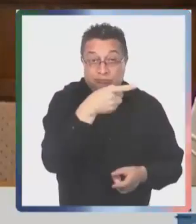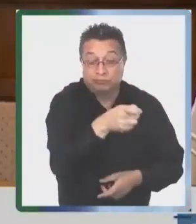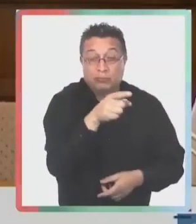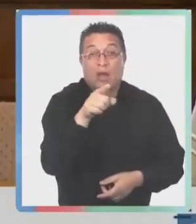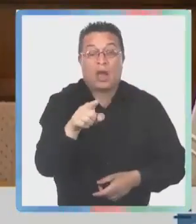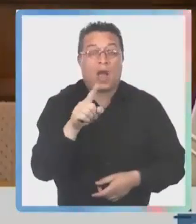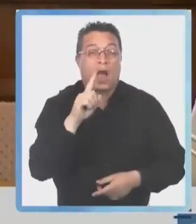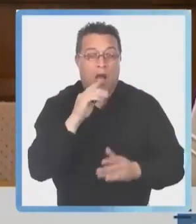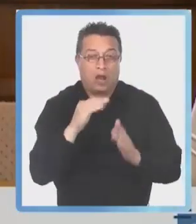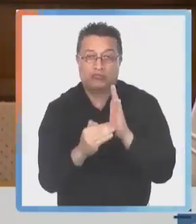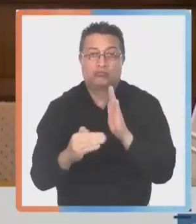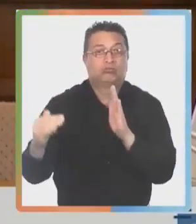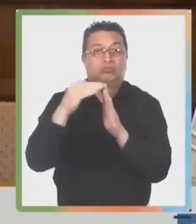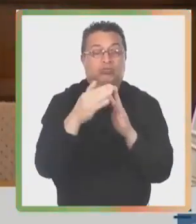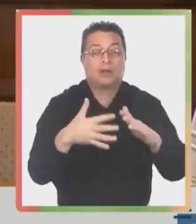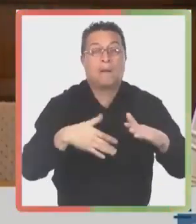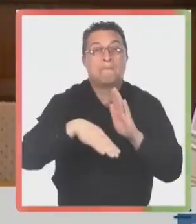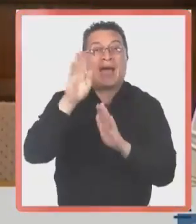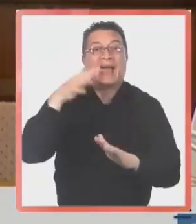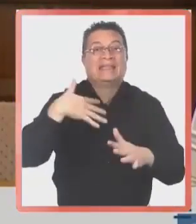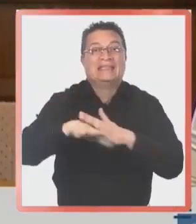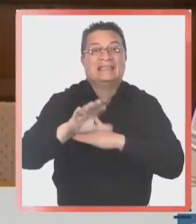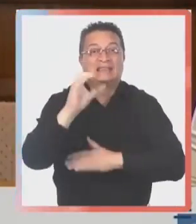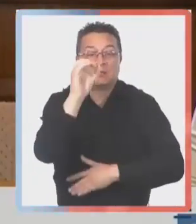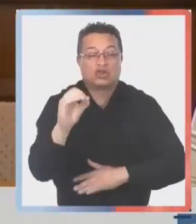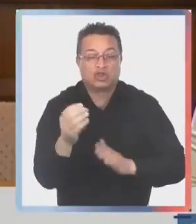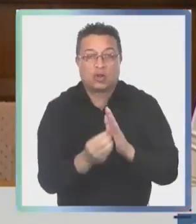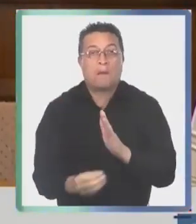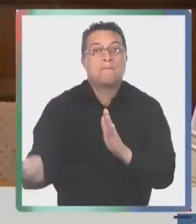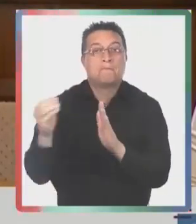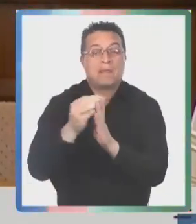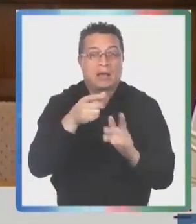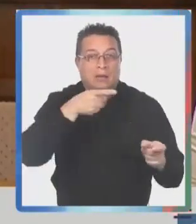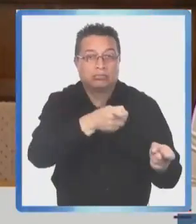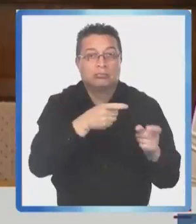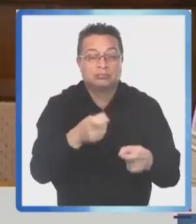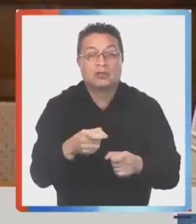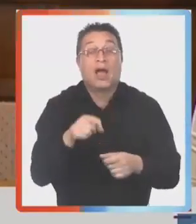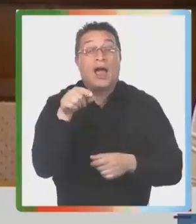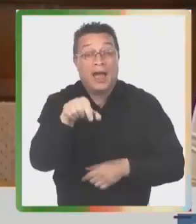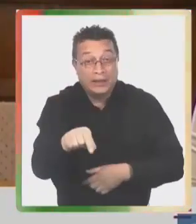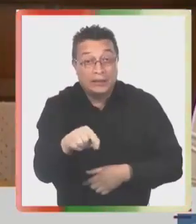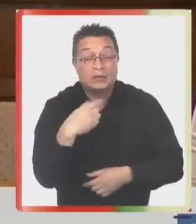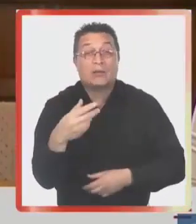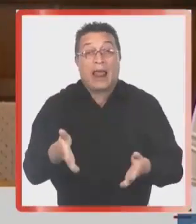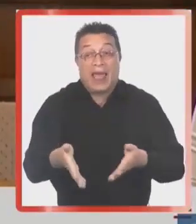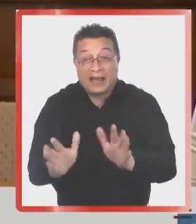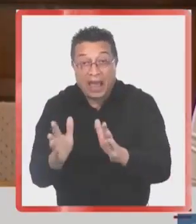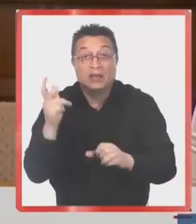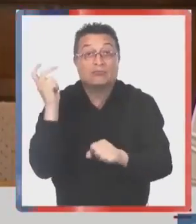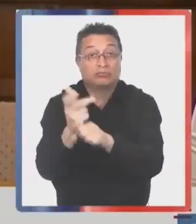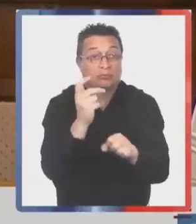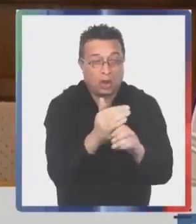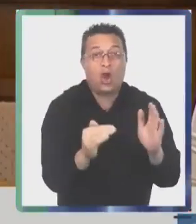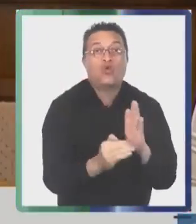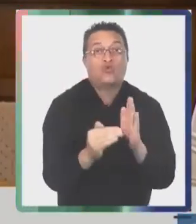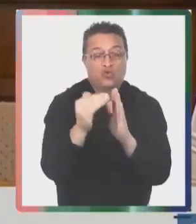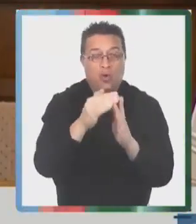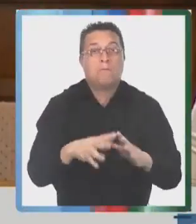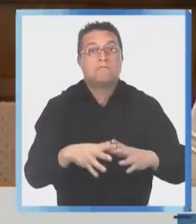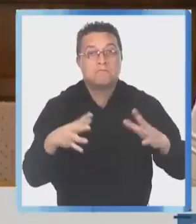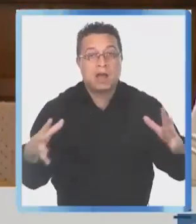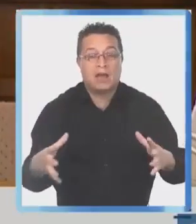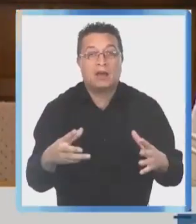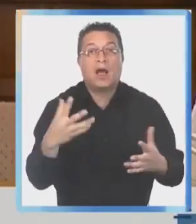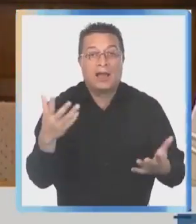ellos, los delitos que se cometen con armas de fuego tienen un salto, aumentan más de 15% los delitos que se cometen con armas de fuego. Los delitos